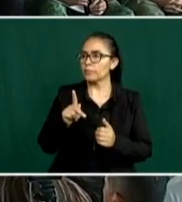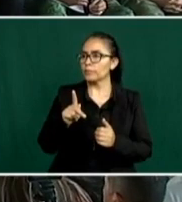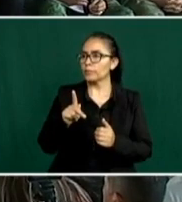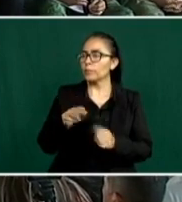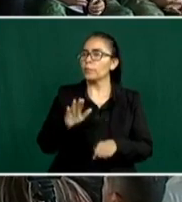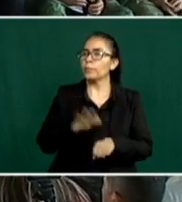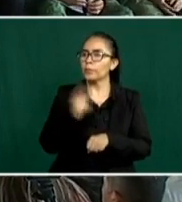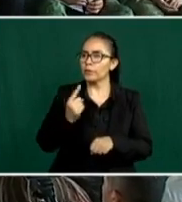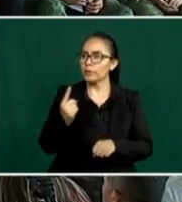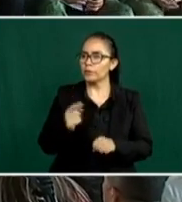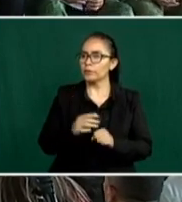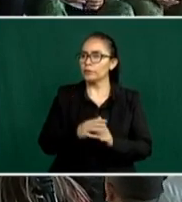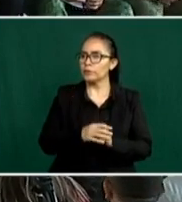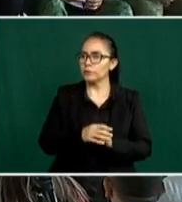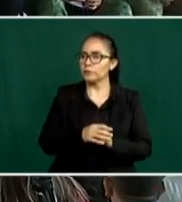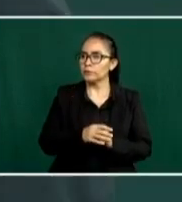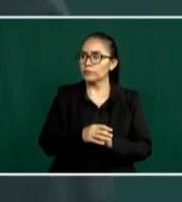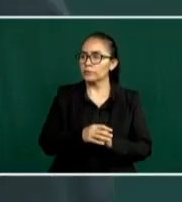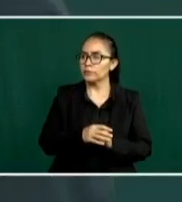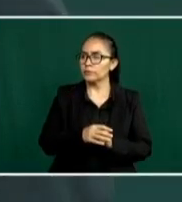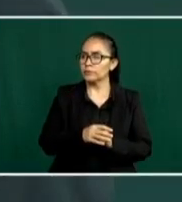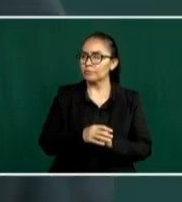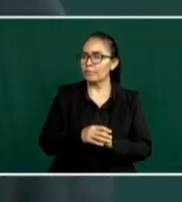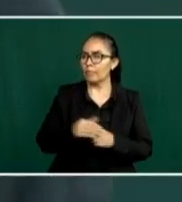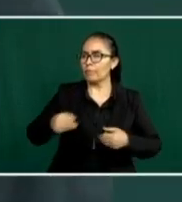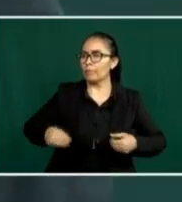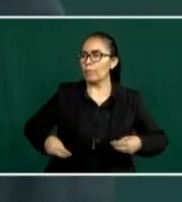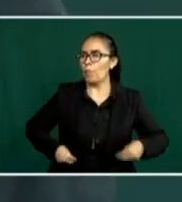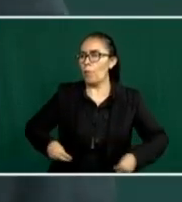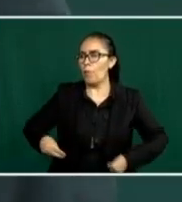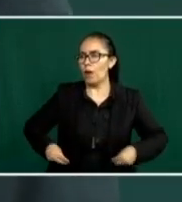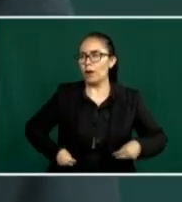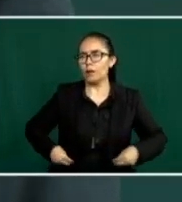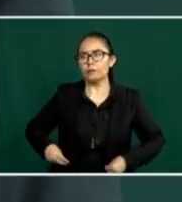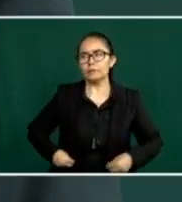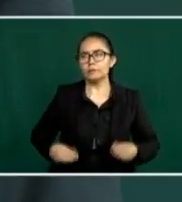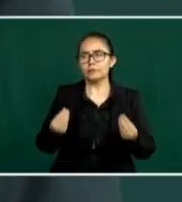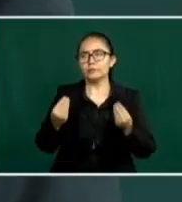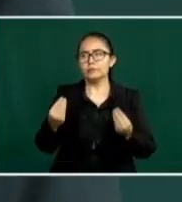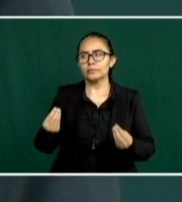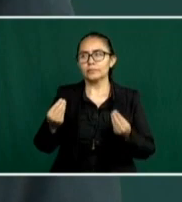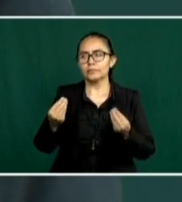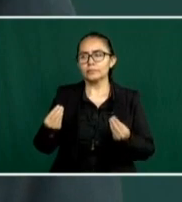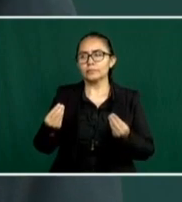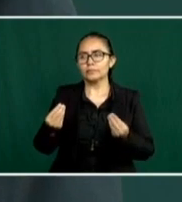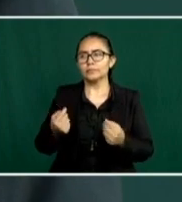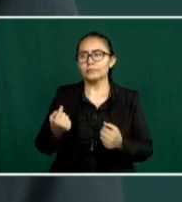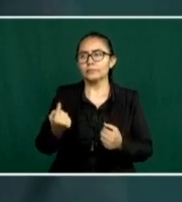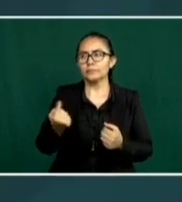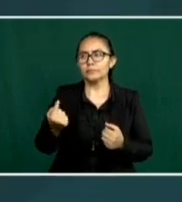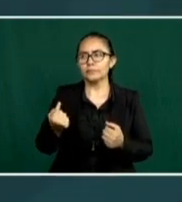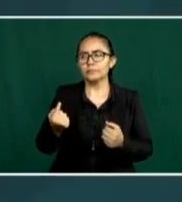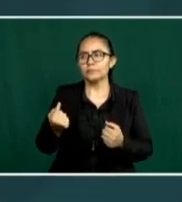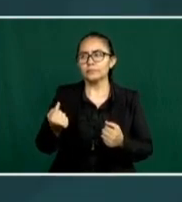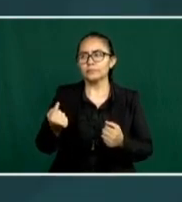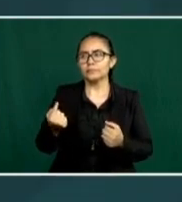porque les molesta mucho el que se